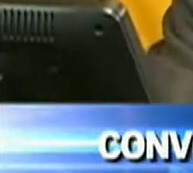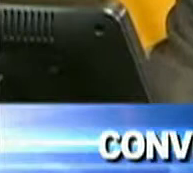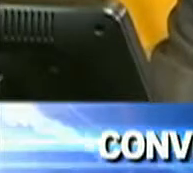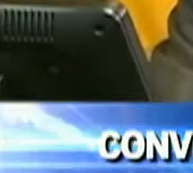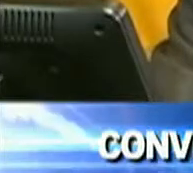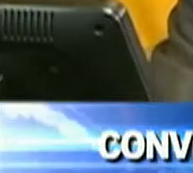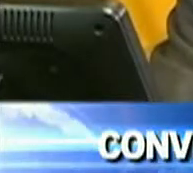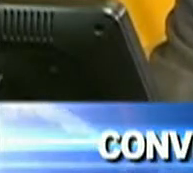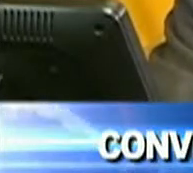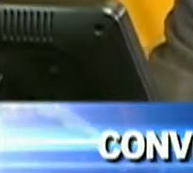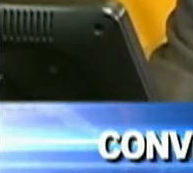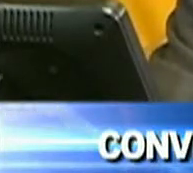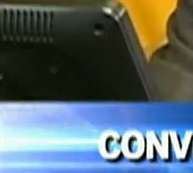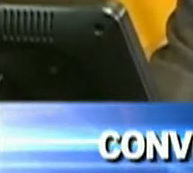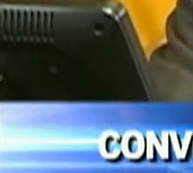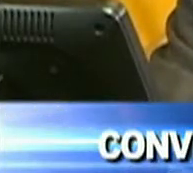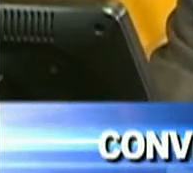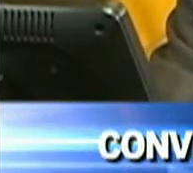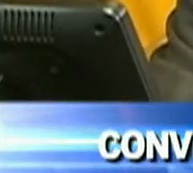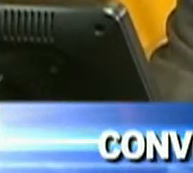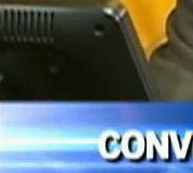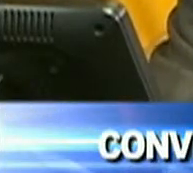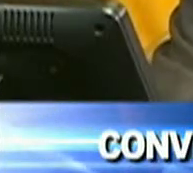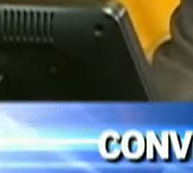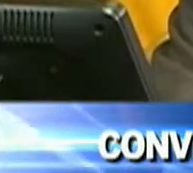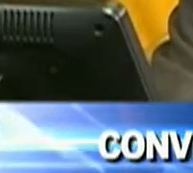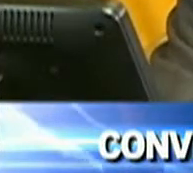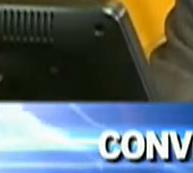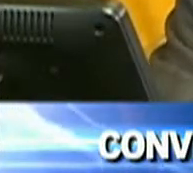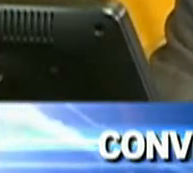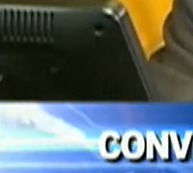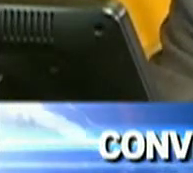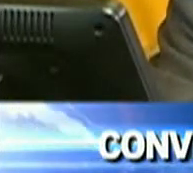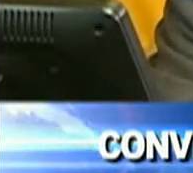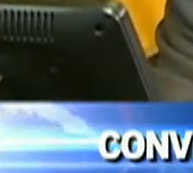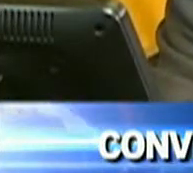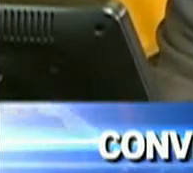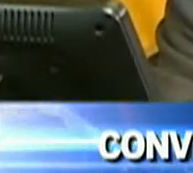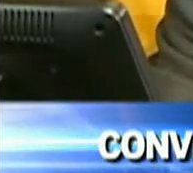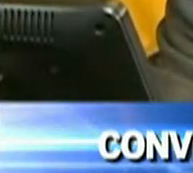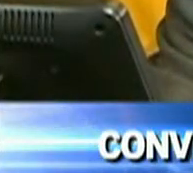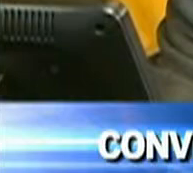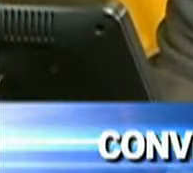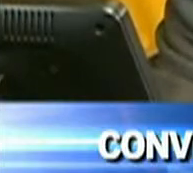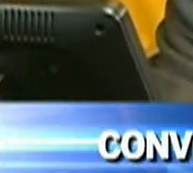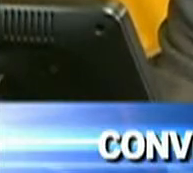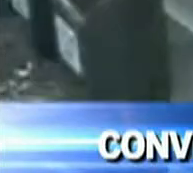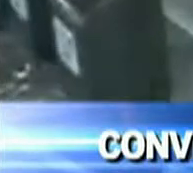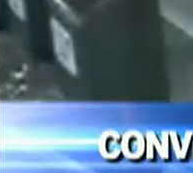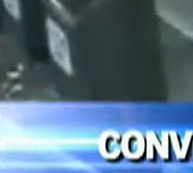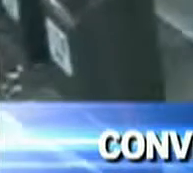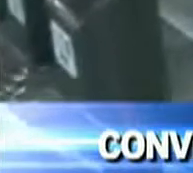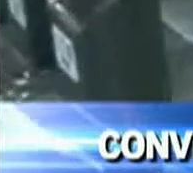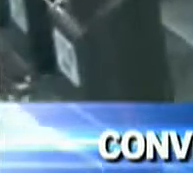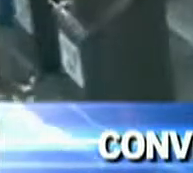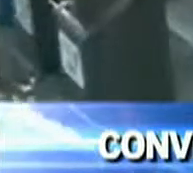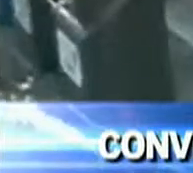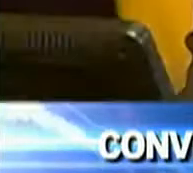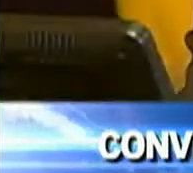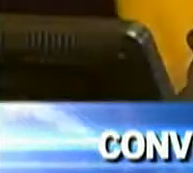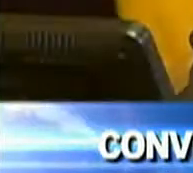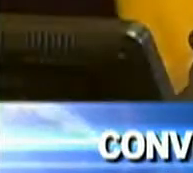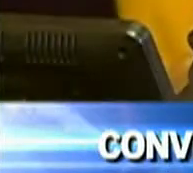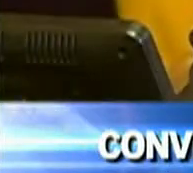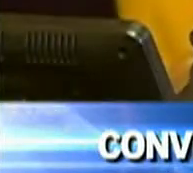Presidente Rafael Correa, en conversatorio con prensa extranjera, cuestionó la marcha de la oposición